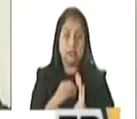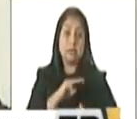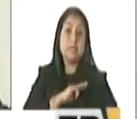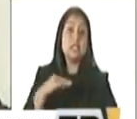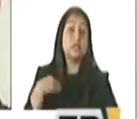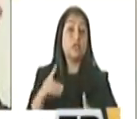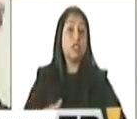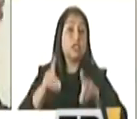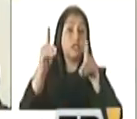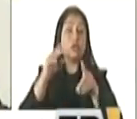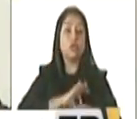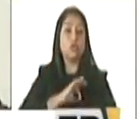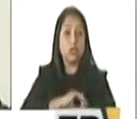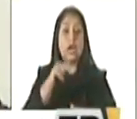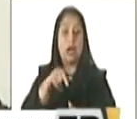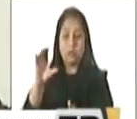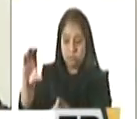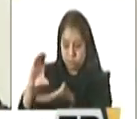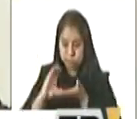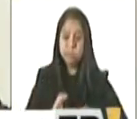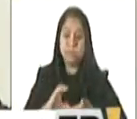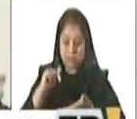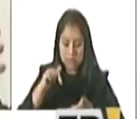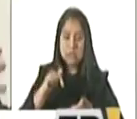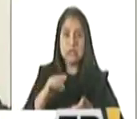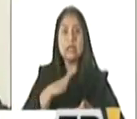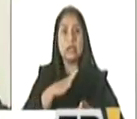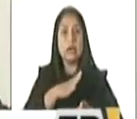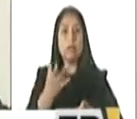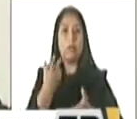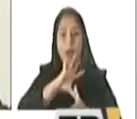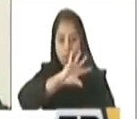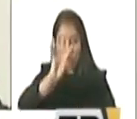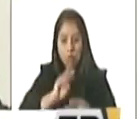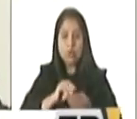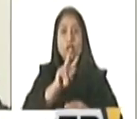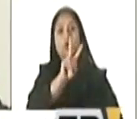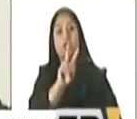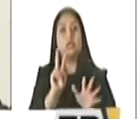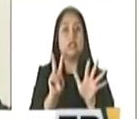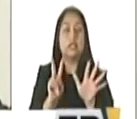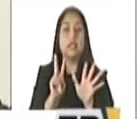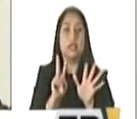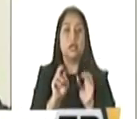Desarrollo Social, que es lo que tenemos en disponibilidad para hacer un total de